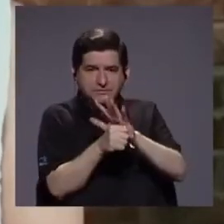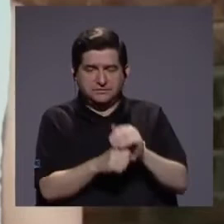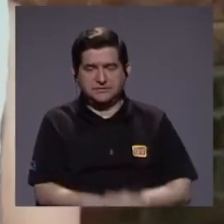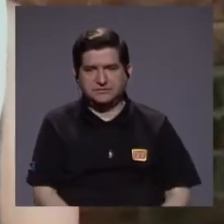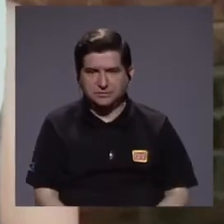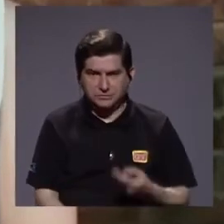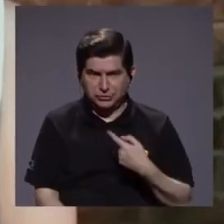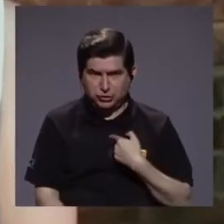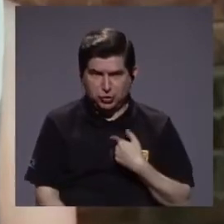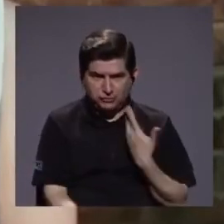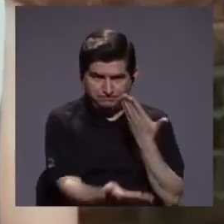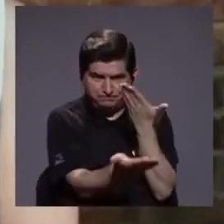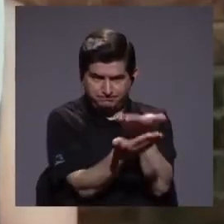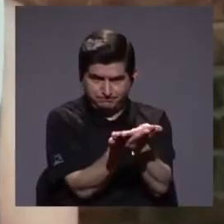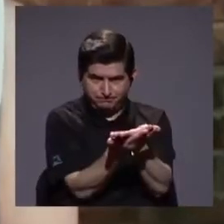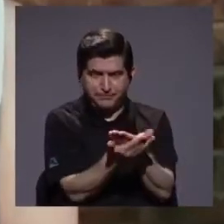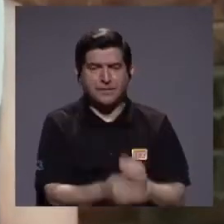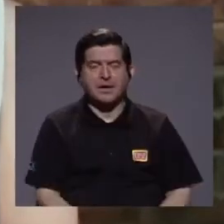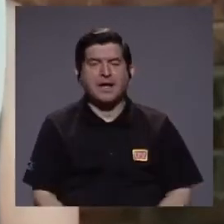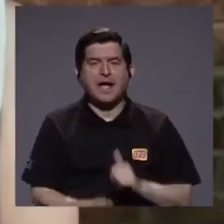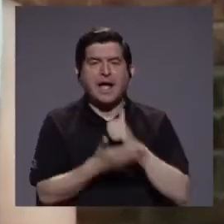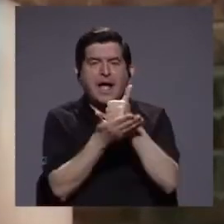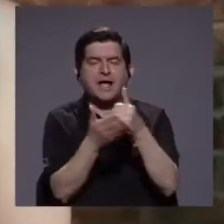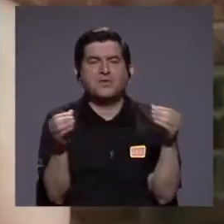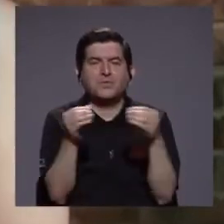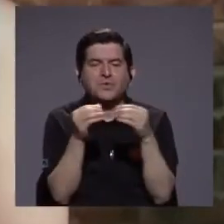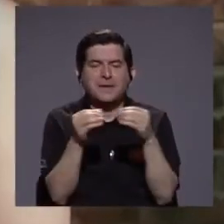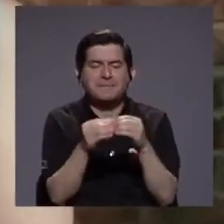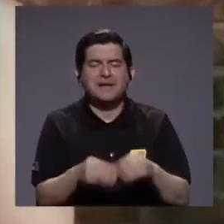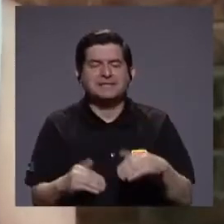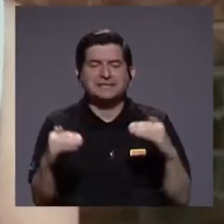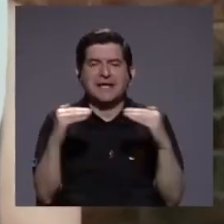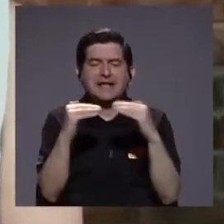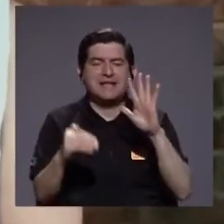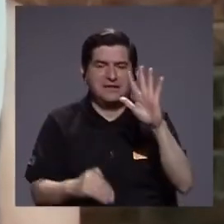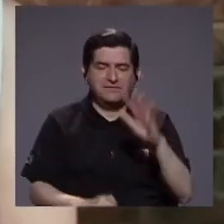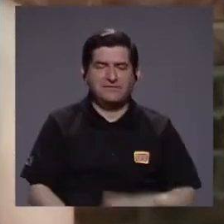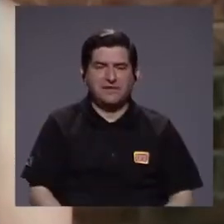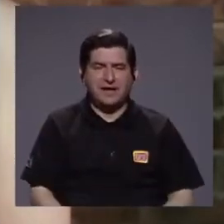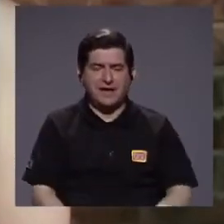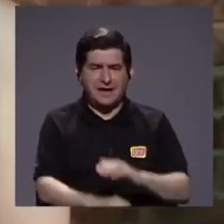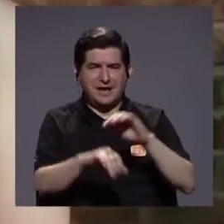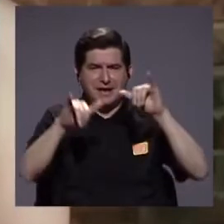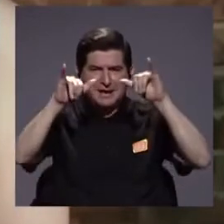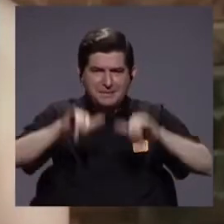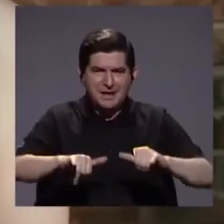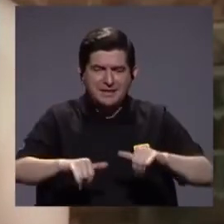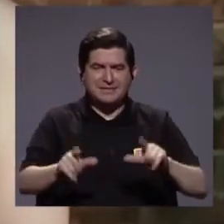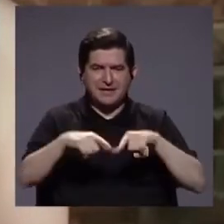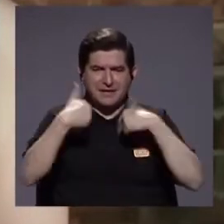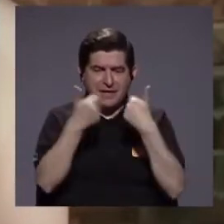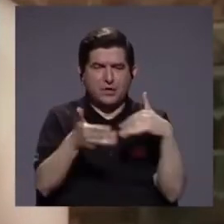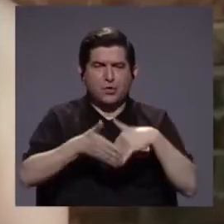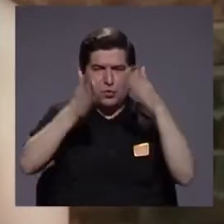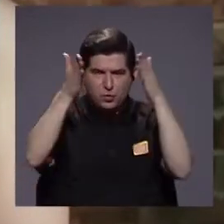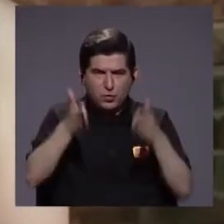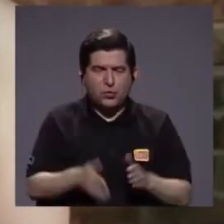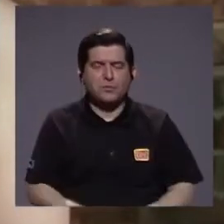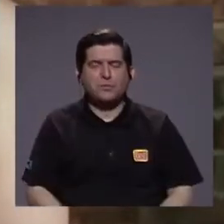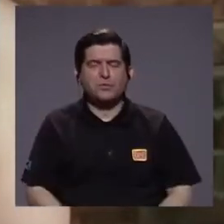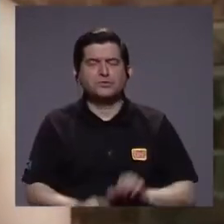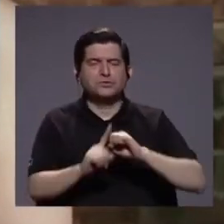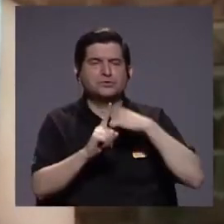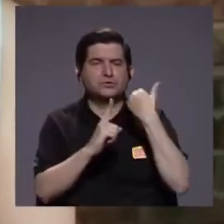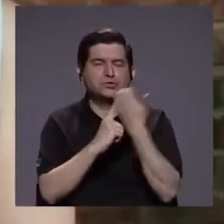yo estoy proponiendo crear una beca más allá de la beca 5, que garantice la estabilidad de los sectores estudiantiles